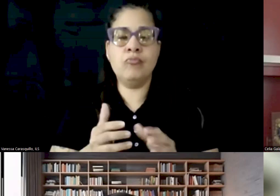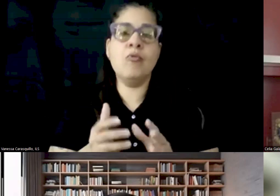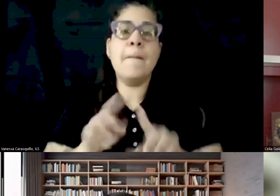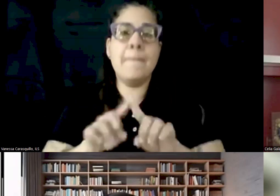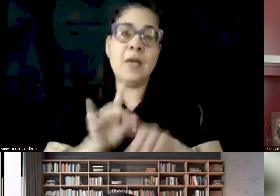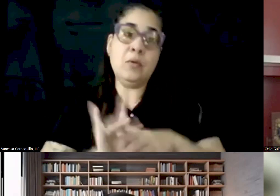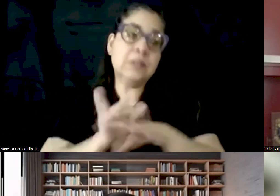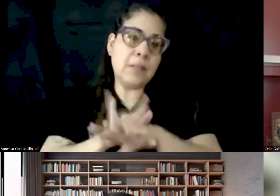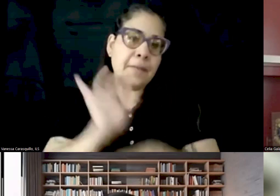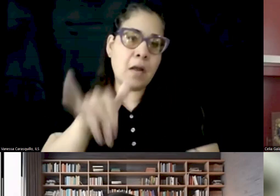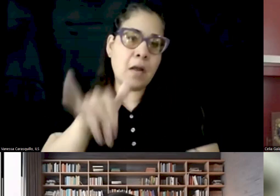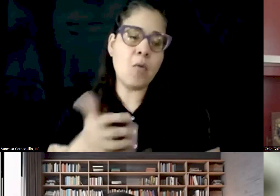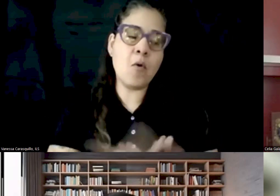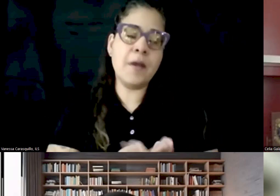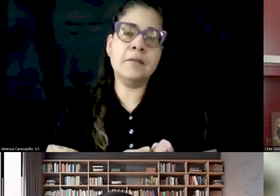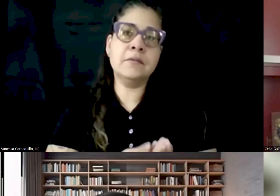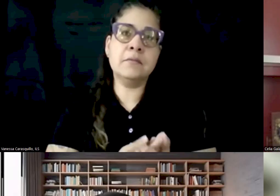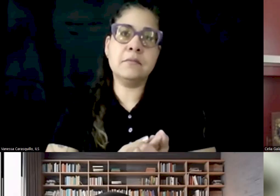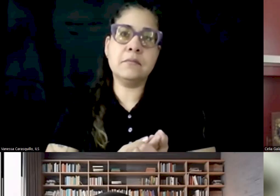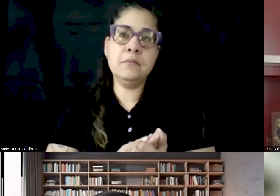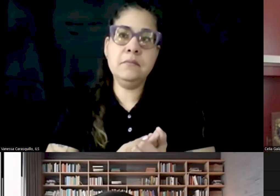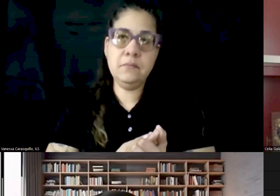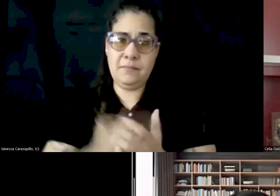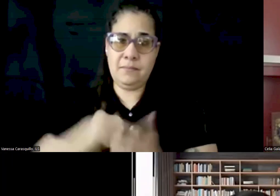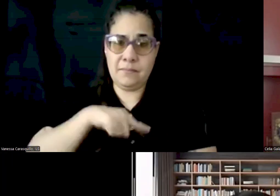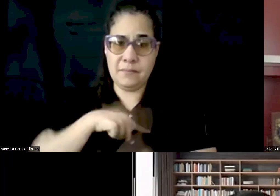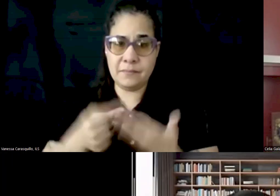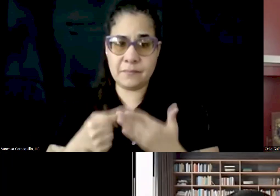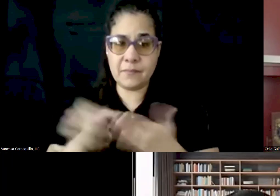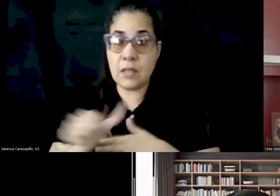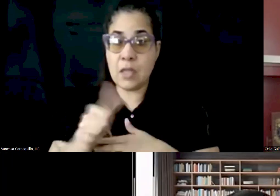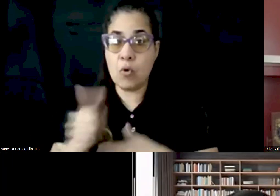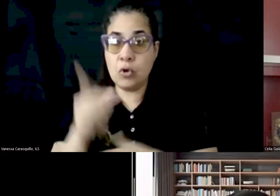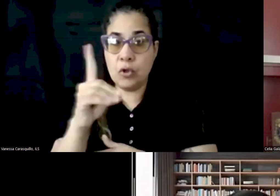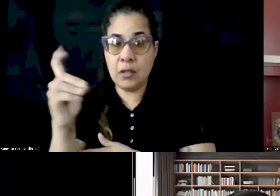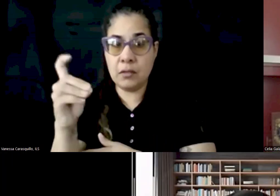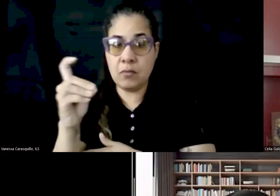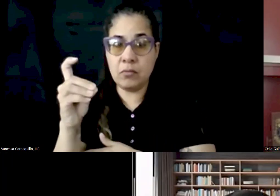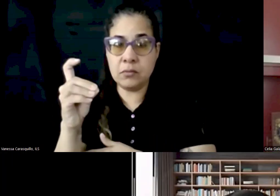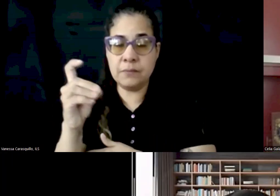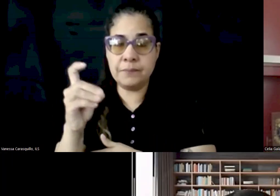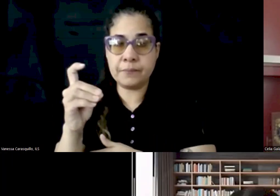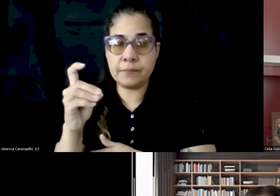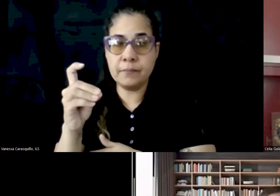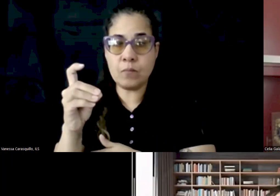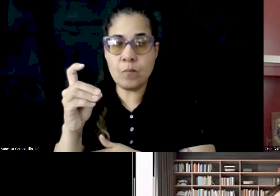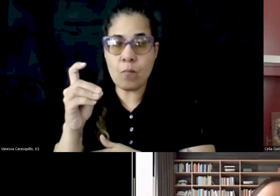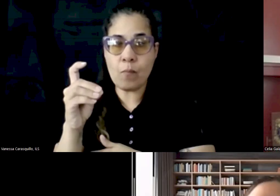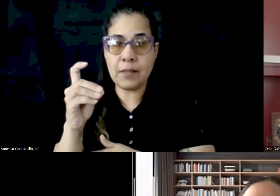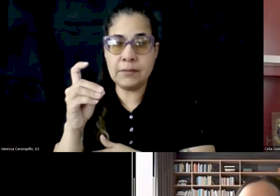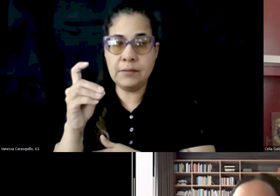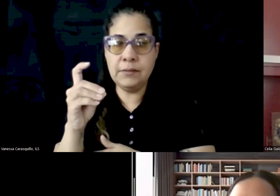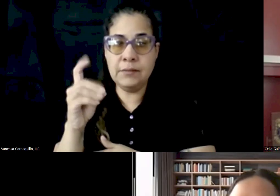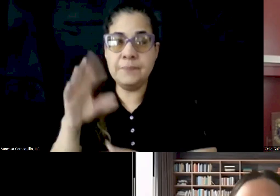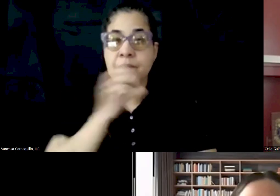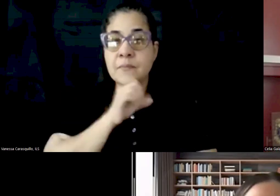eso. Por lo general, cuando hablamos de otros diagnósticos, pues debemos llevar a la edad del diagnóstico